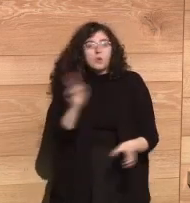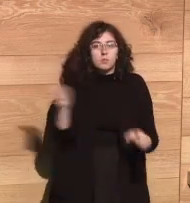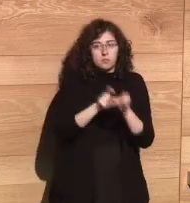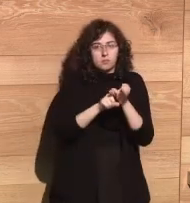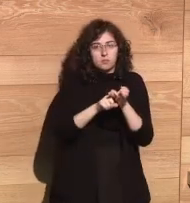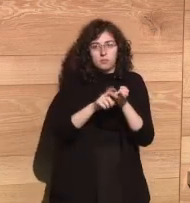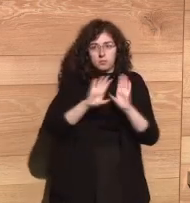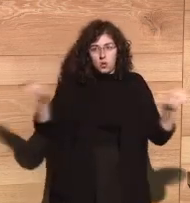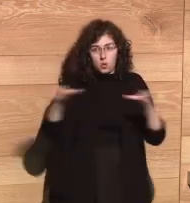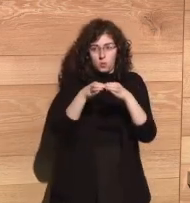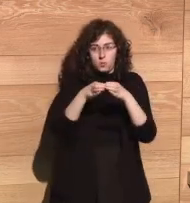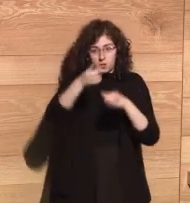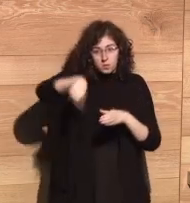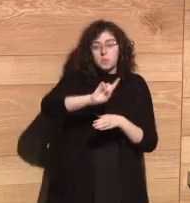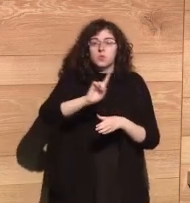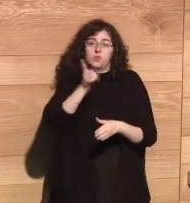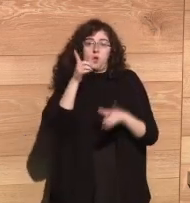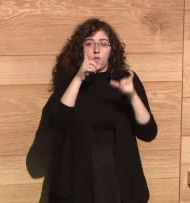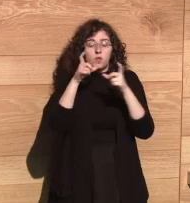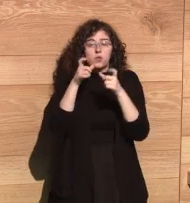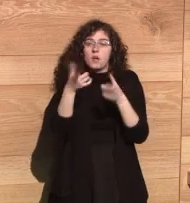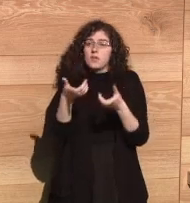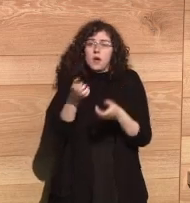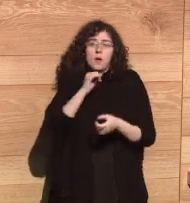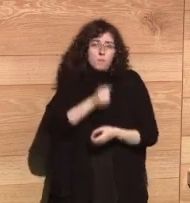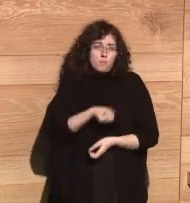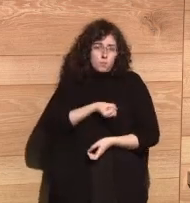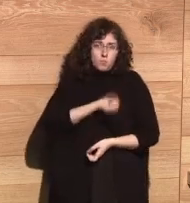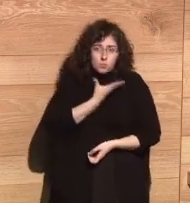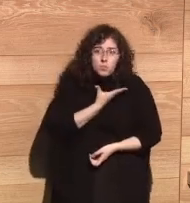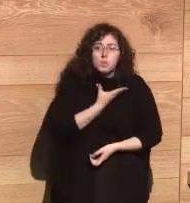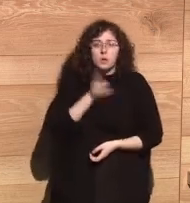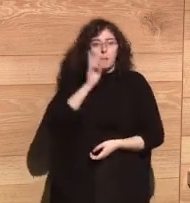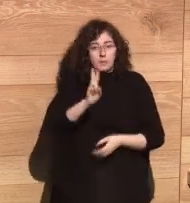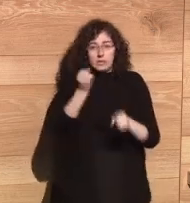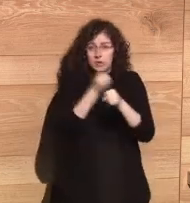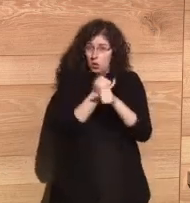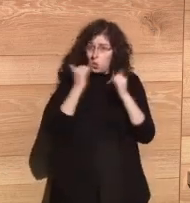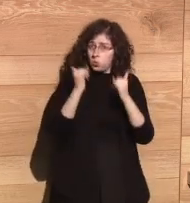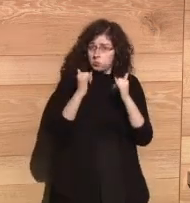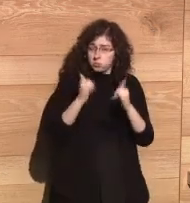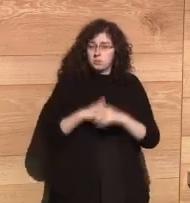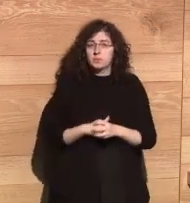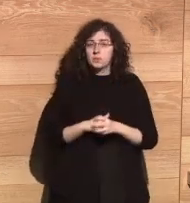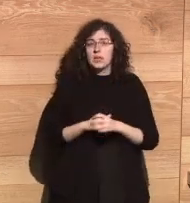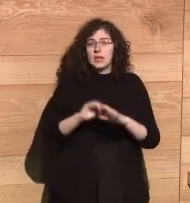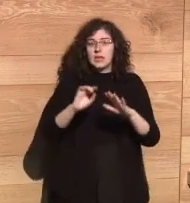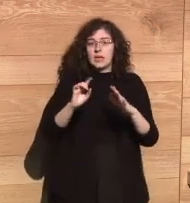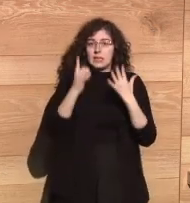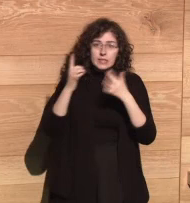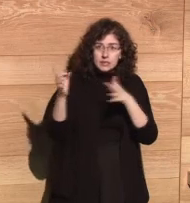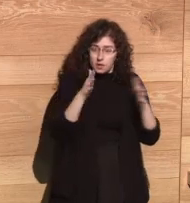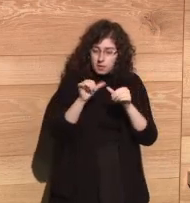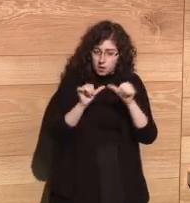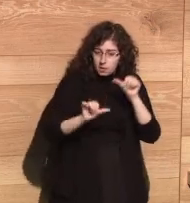vosotros también podáis, todos los amantes de la fotografía y de Leica, ver este trabajo y disfrutar de él. A partir del día 6, es